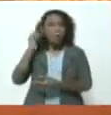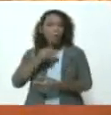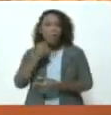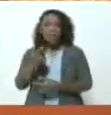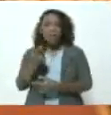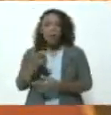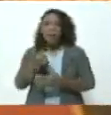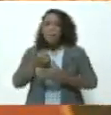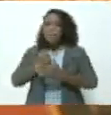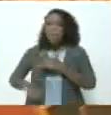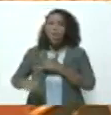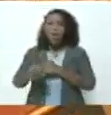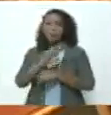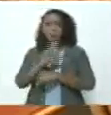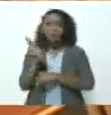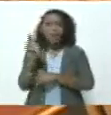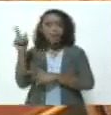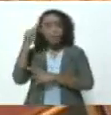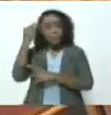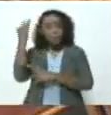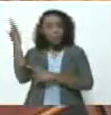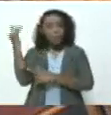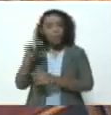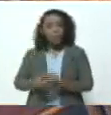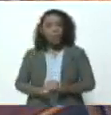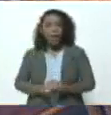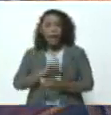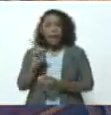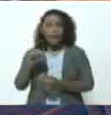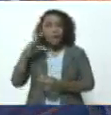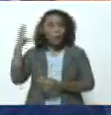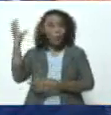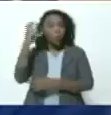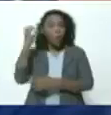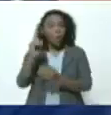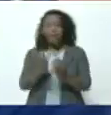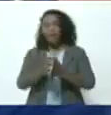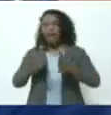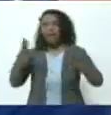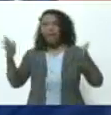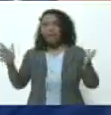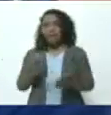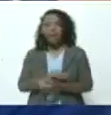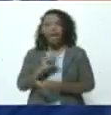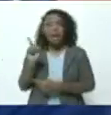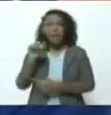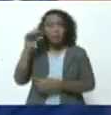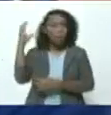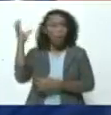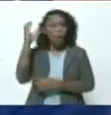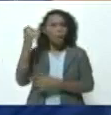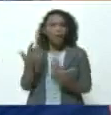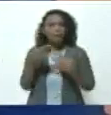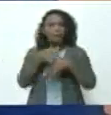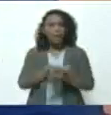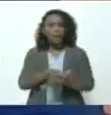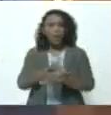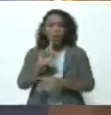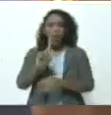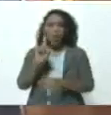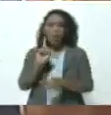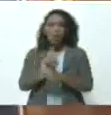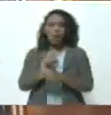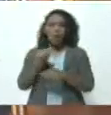una república, que es su sueño, que es esa Colombia la Grande, que es esa Colombia que incluye no solo lo que es